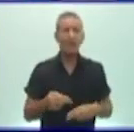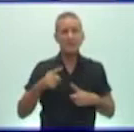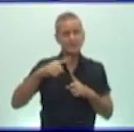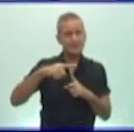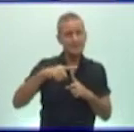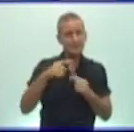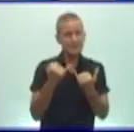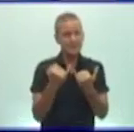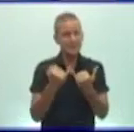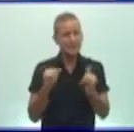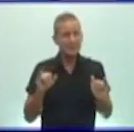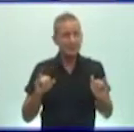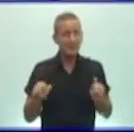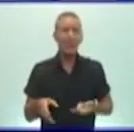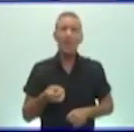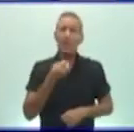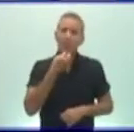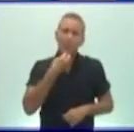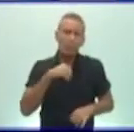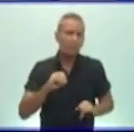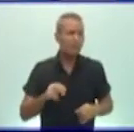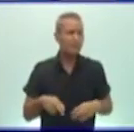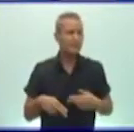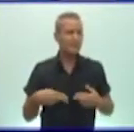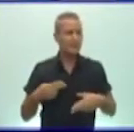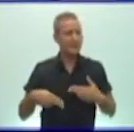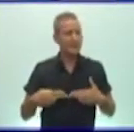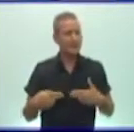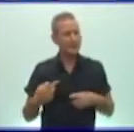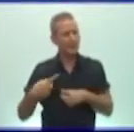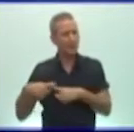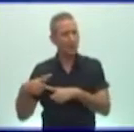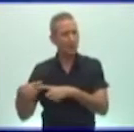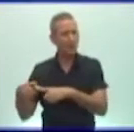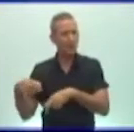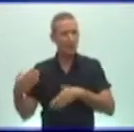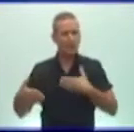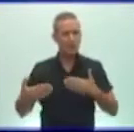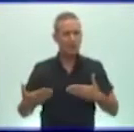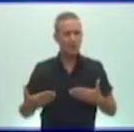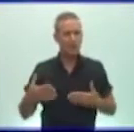pues pudieran estar realizando otras actividades de comprensión.